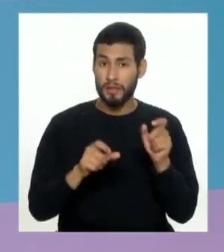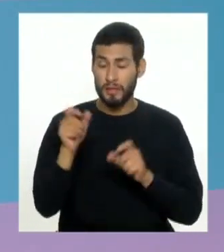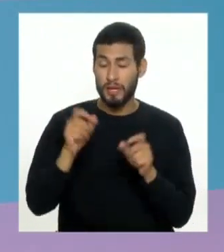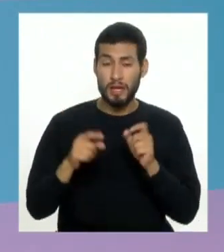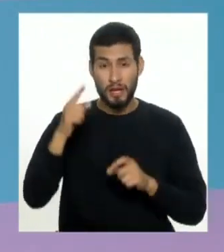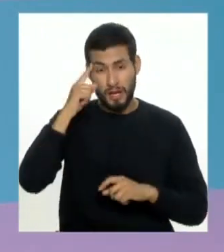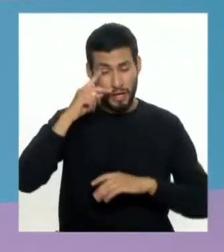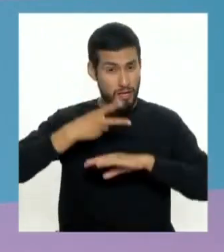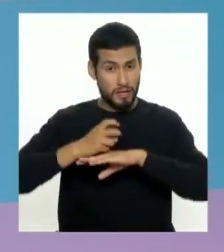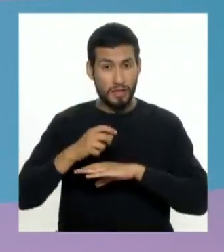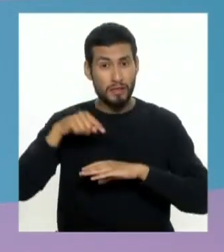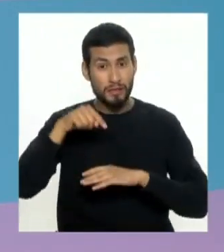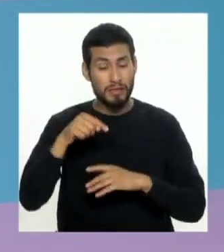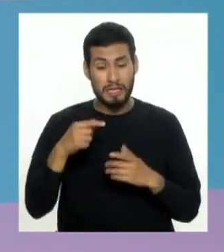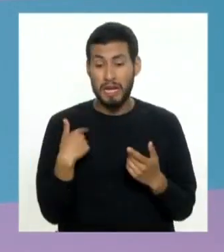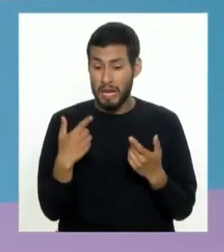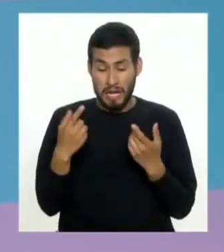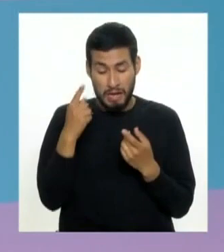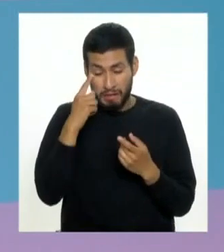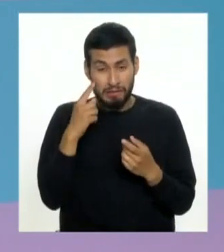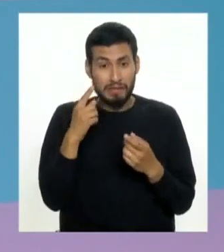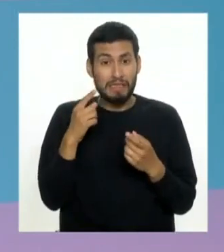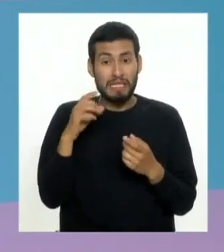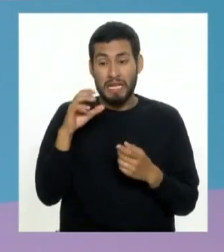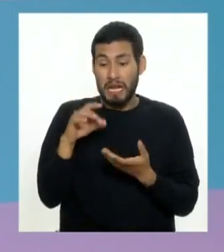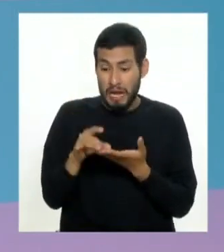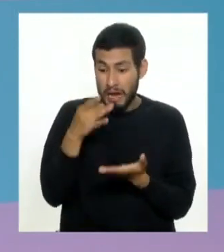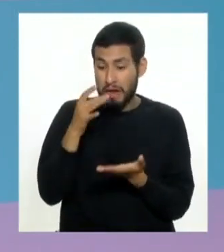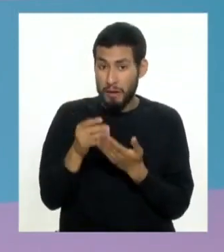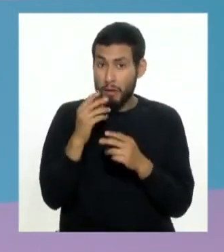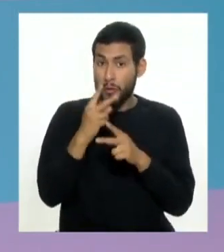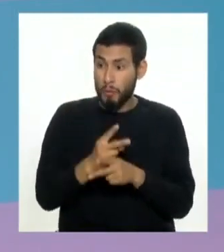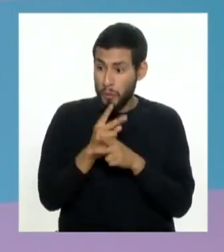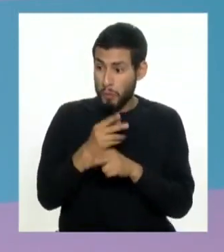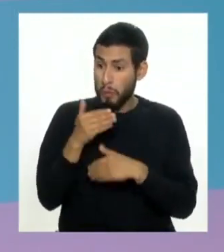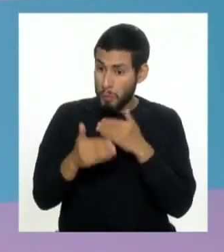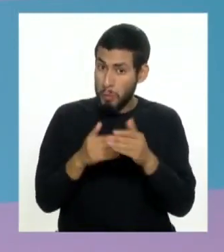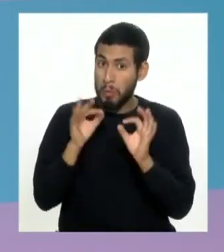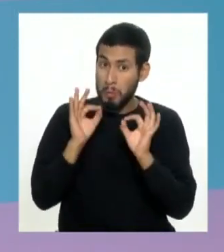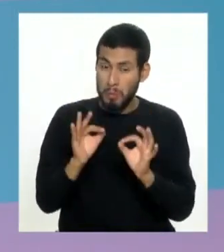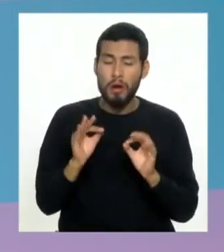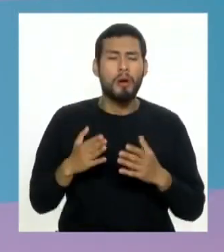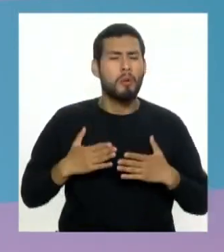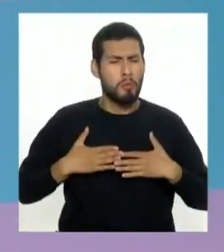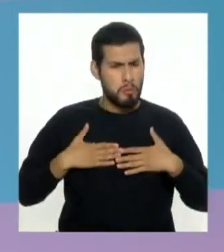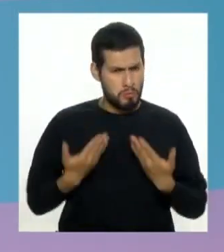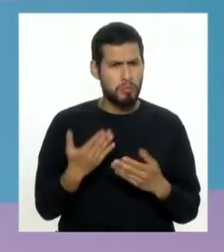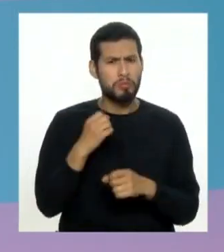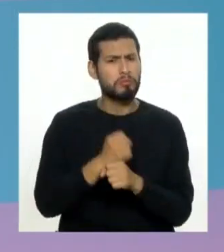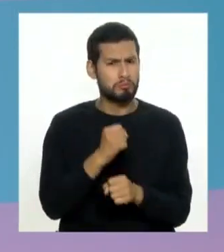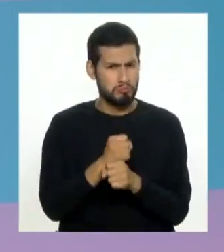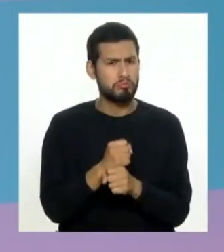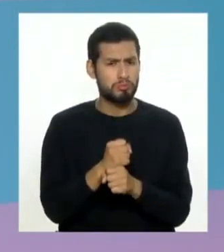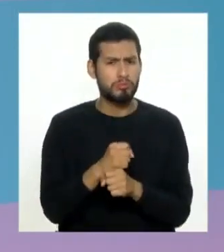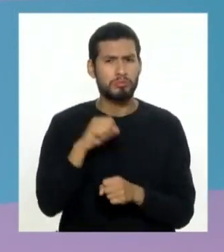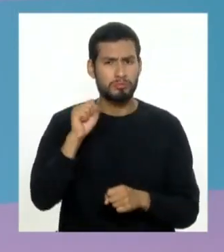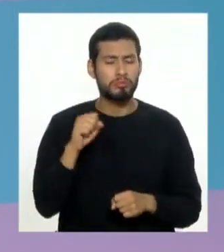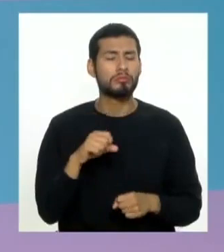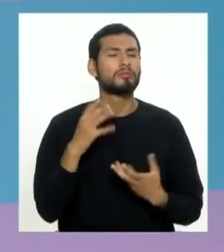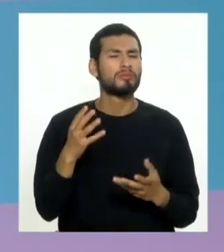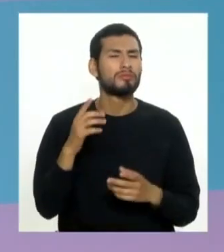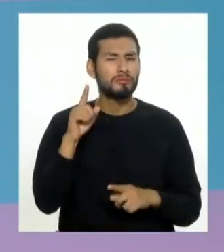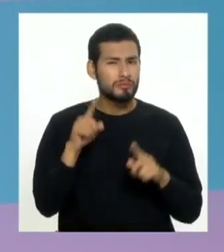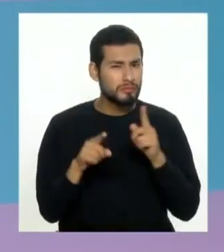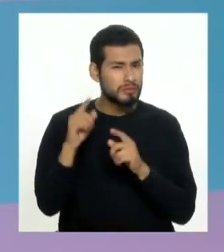tienen epilepsia y están libres de crisis, tomando medicamentos, pueden trabajar, ¿no? Obviamente va a haber